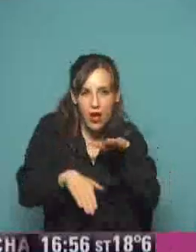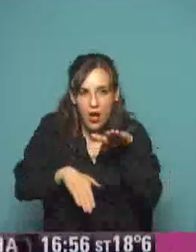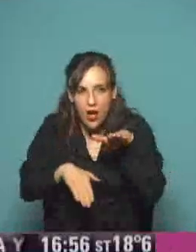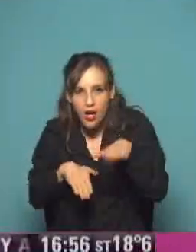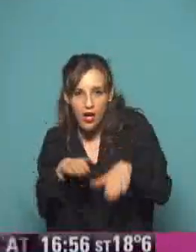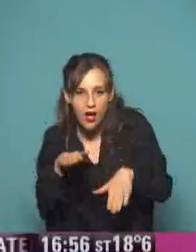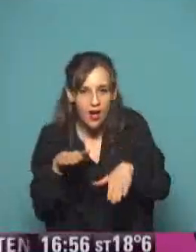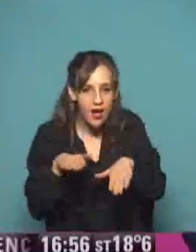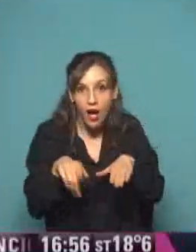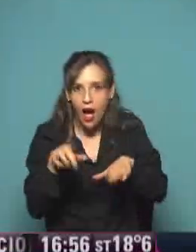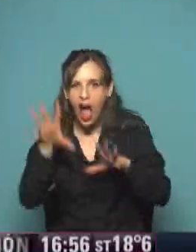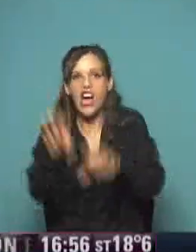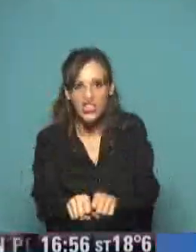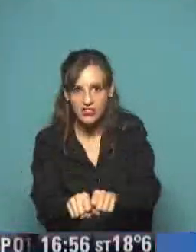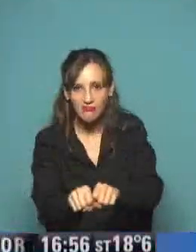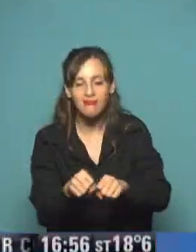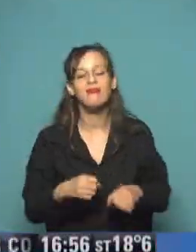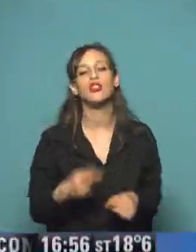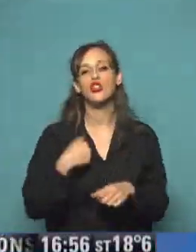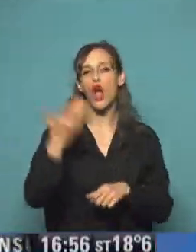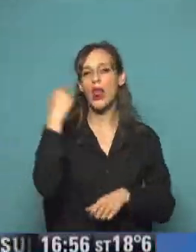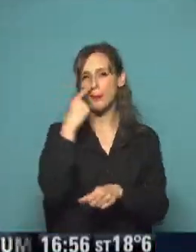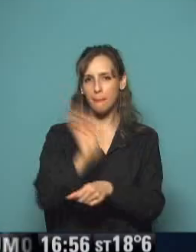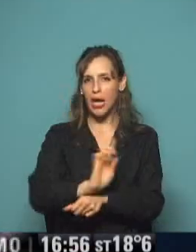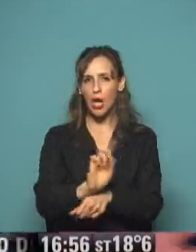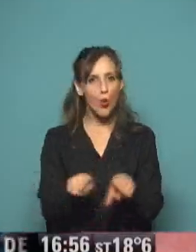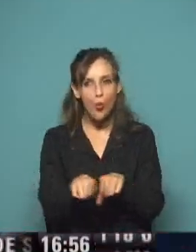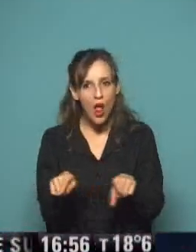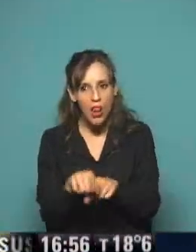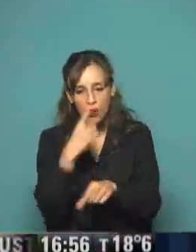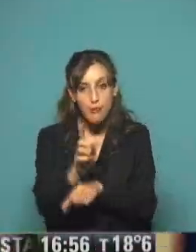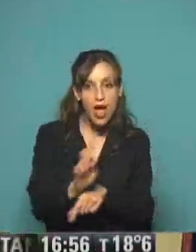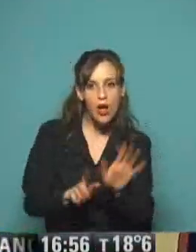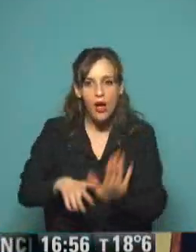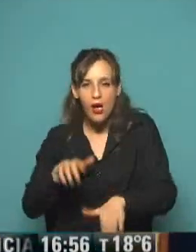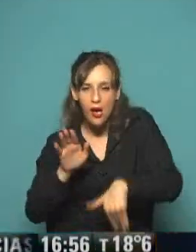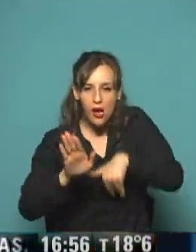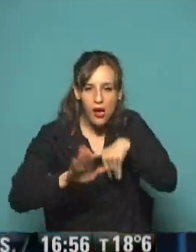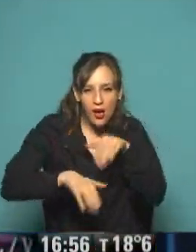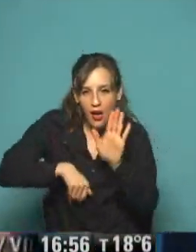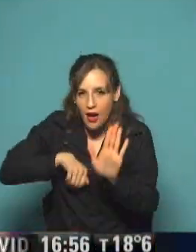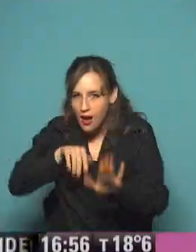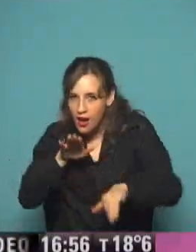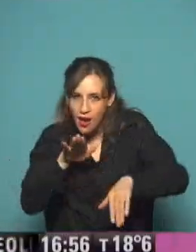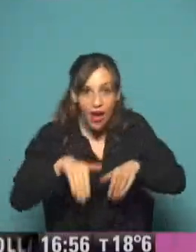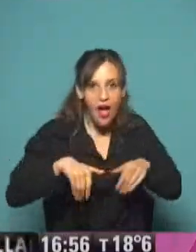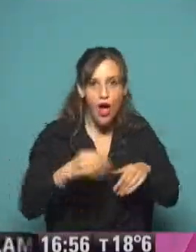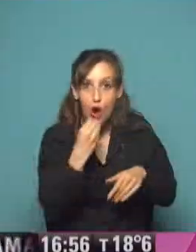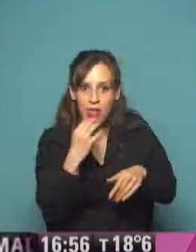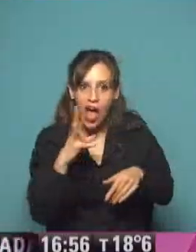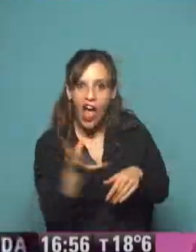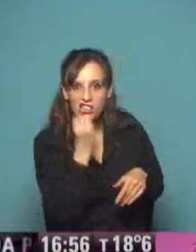Acercándose, buscando a su presa. Bueno, yo tenía un perro que era muy sigiloso, porque no te dabas cuenta y enseguida te robaba la comida de la mesa. Así que venía muy sigiloso.